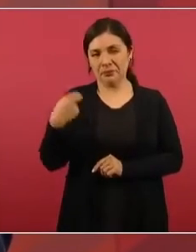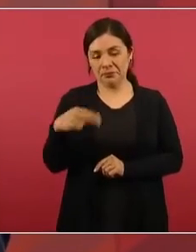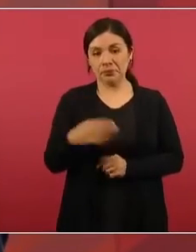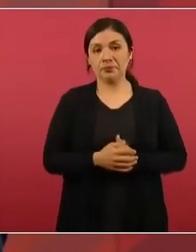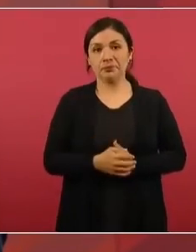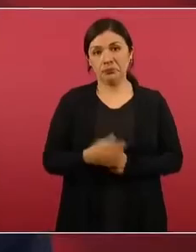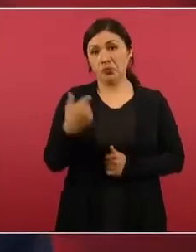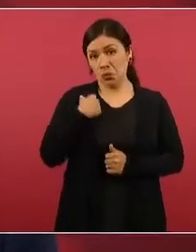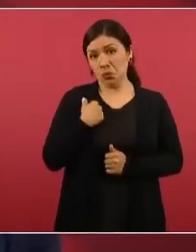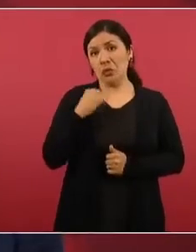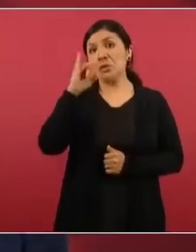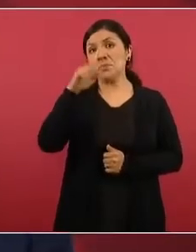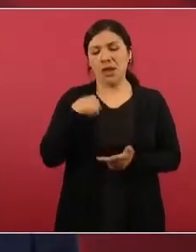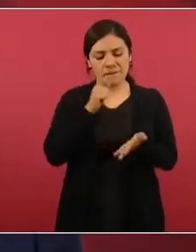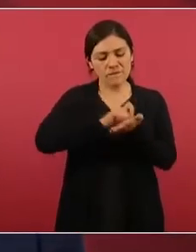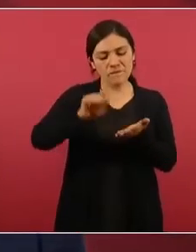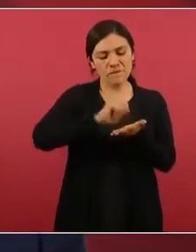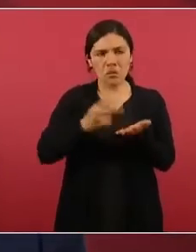y se lo iba yo a leer.